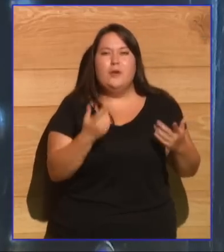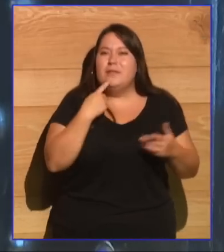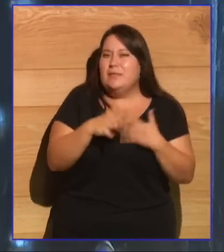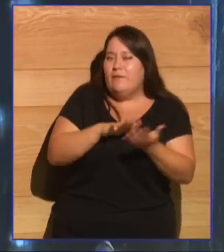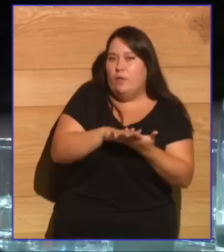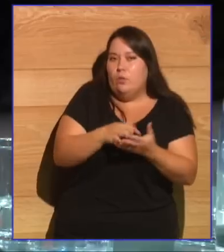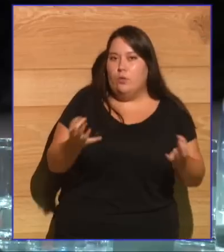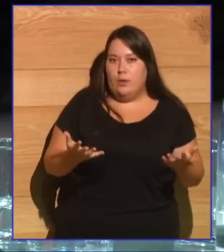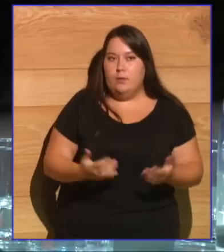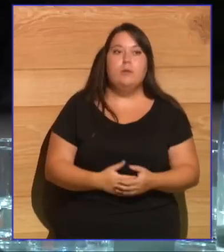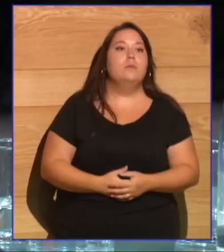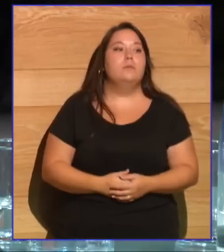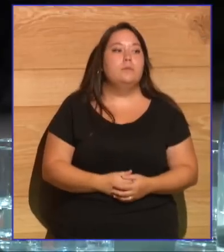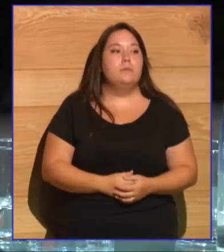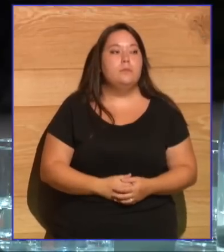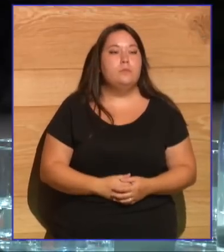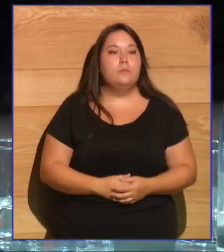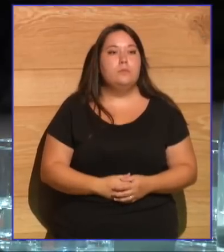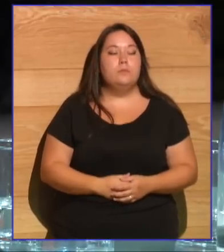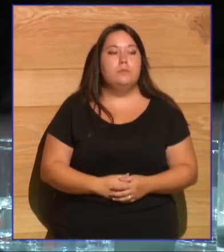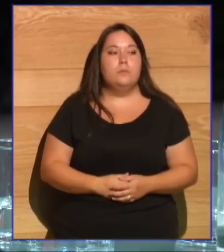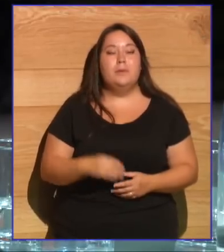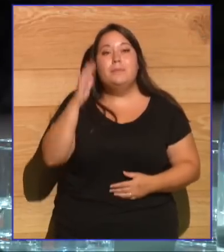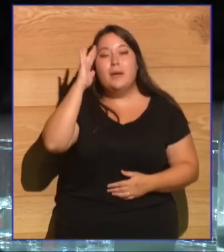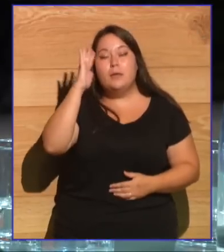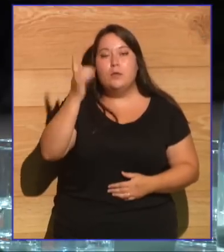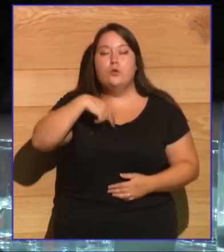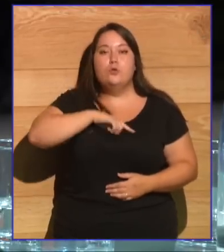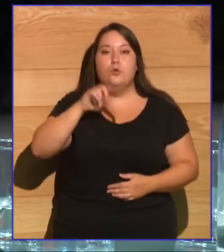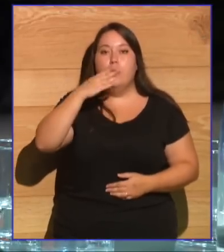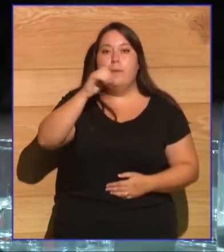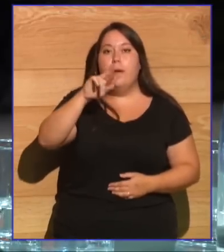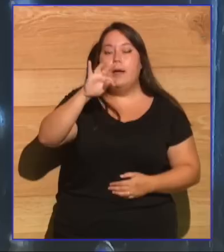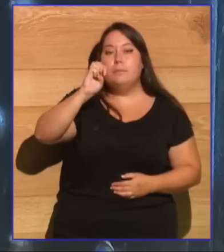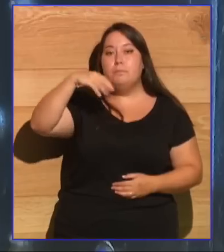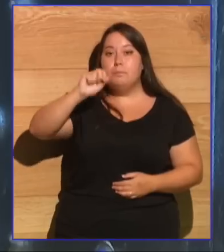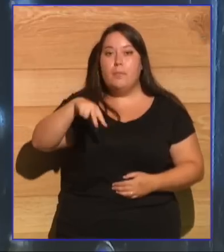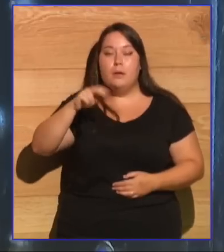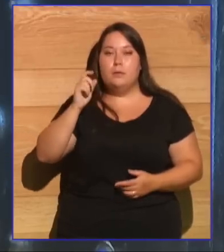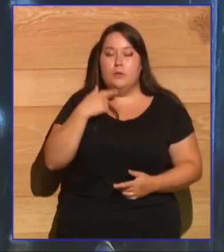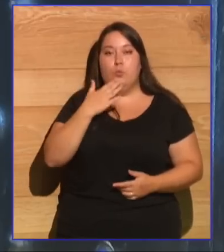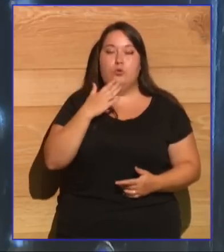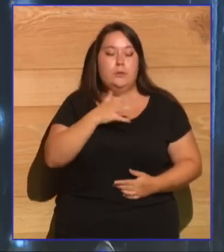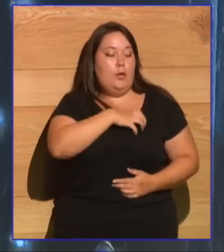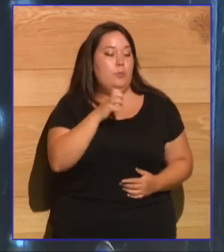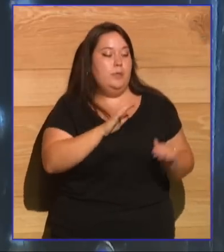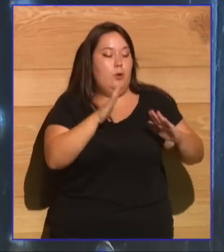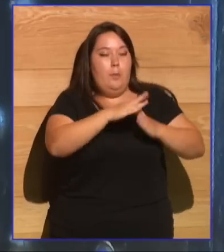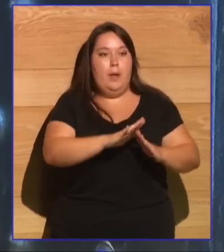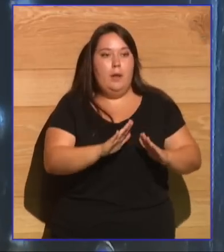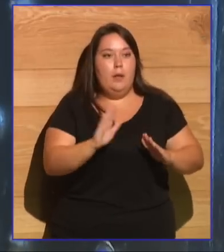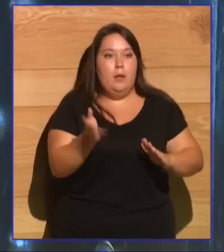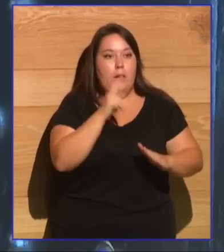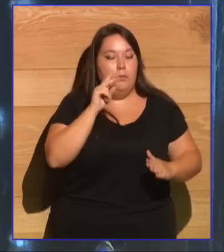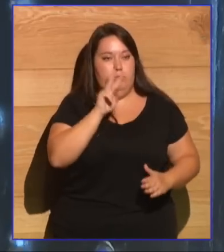juan perdón deja el reggaeton the wine of you que estuviéramos viendo a batman cuando se va y deja al comisario gordon con la palabra en la boca prácticamente en cada